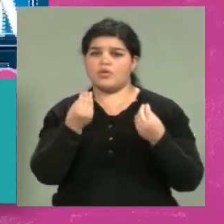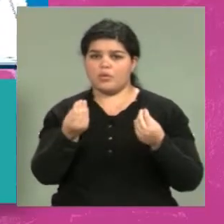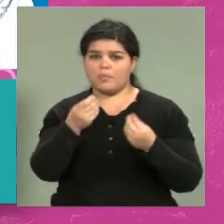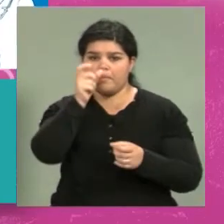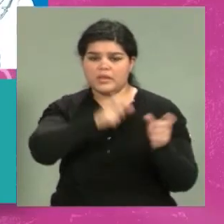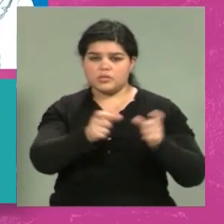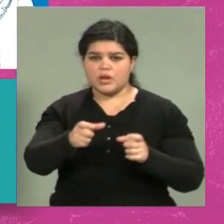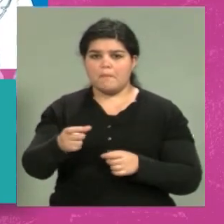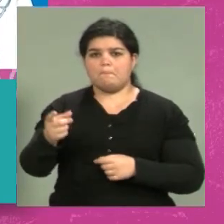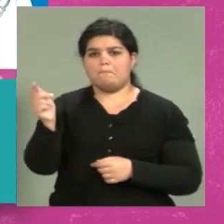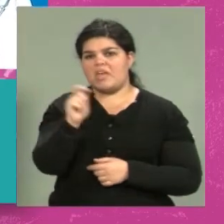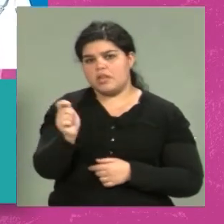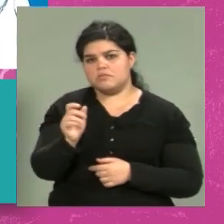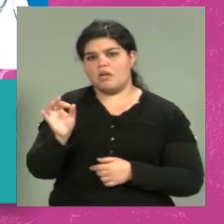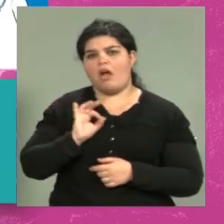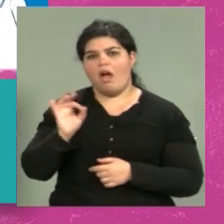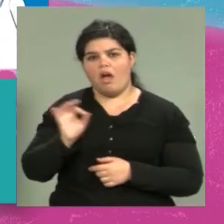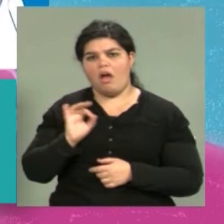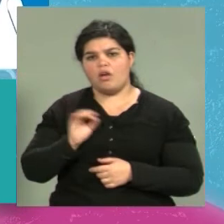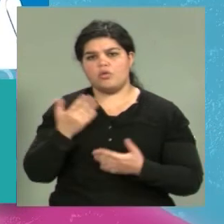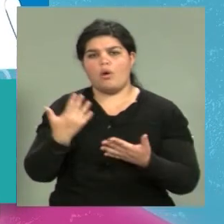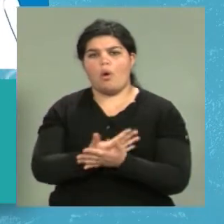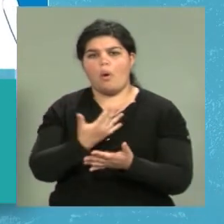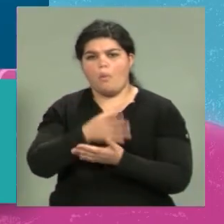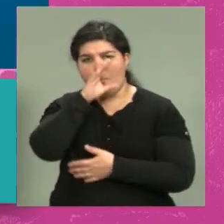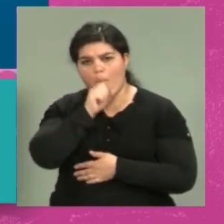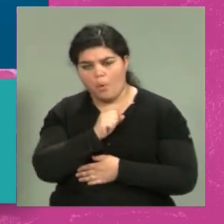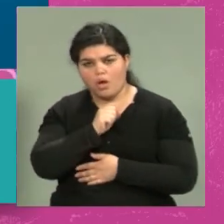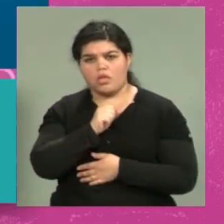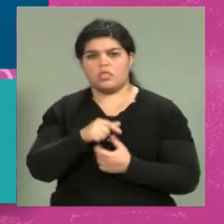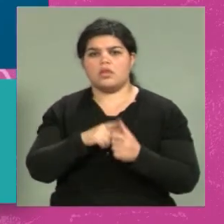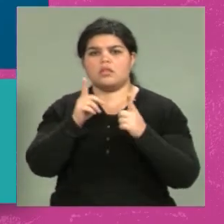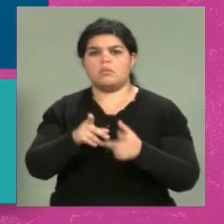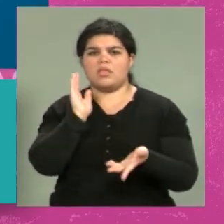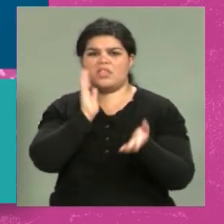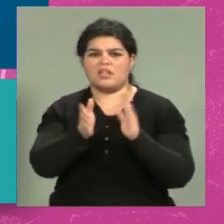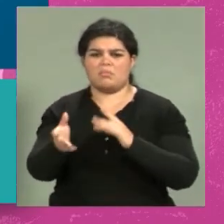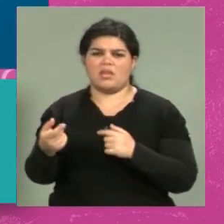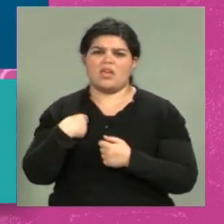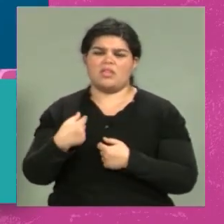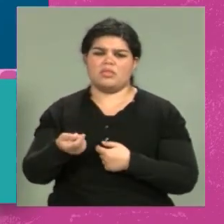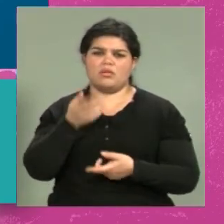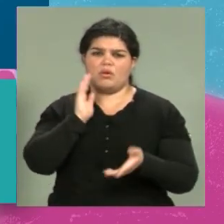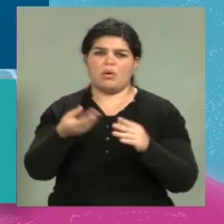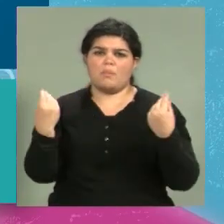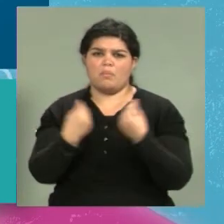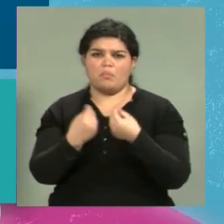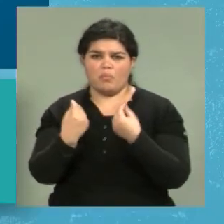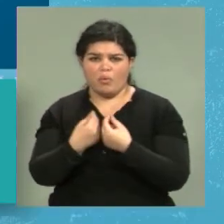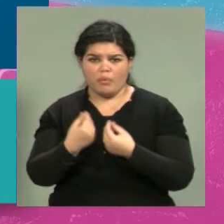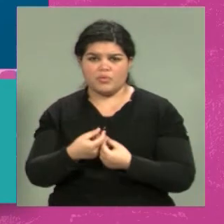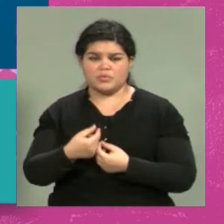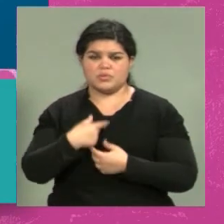lleva meses o años incluso tolerando dolor, tolerando tratamientos médicos invasivos y hasta indignos del ser